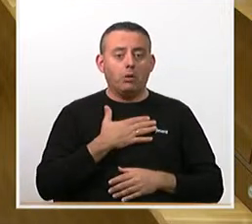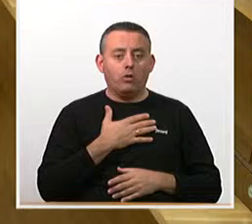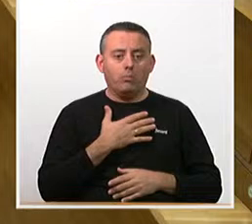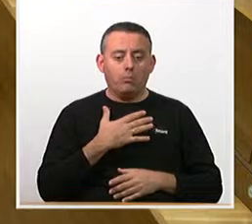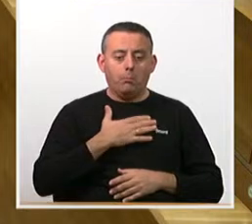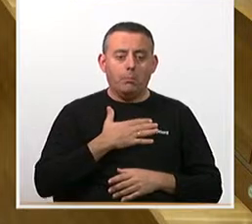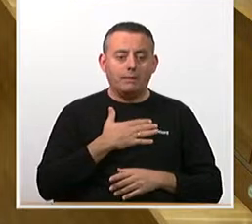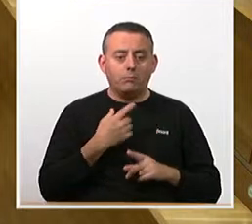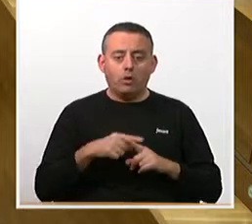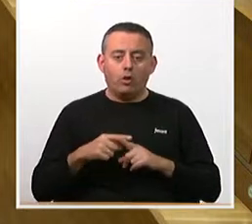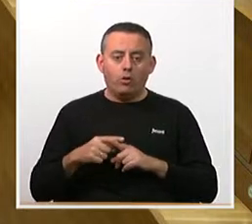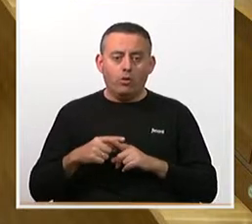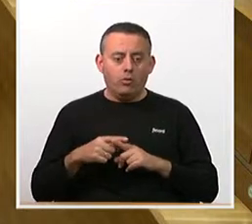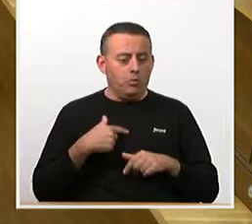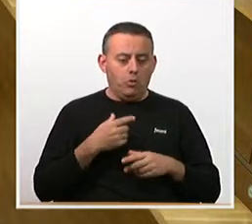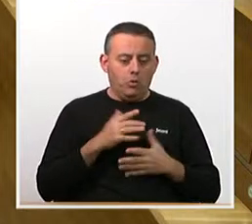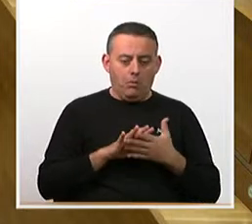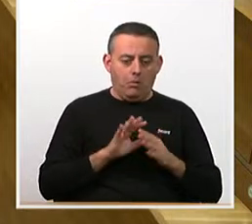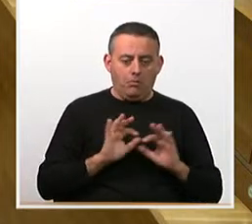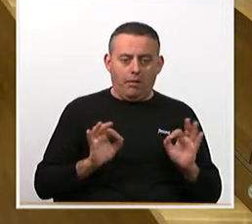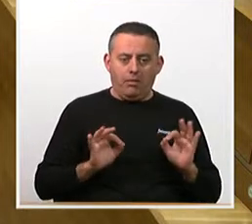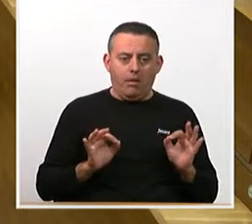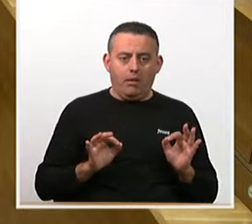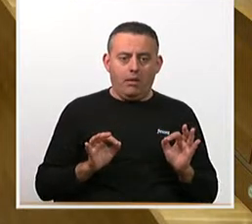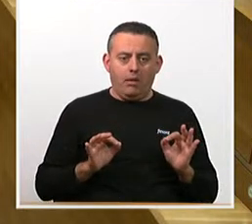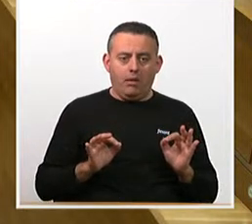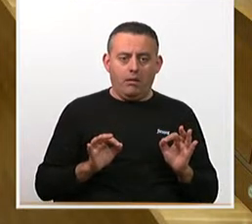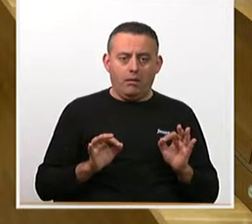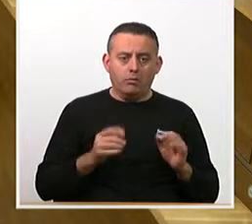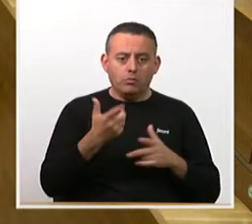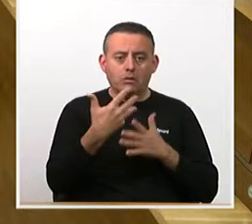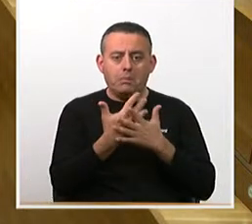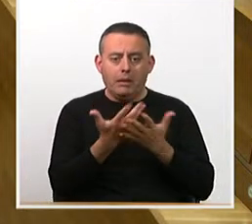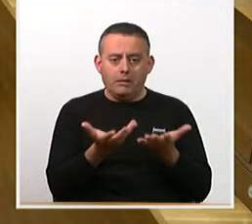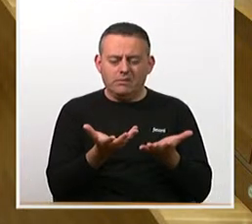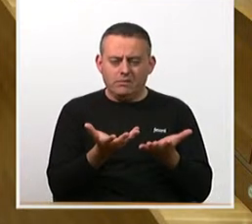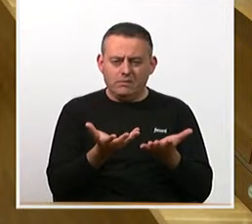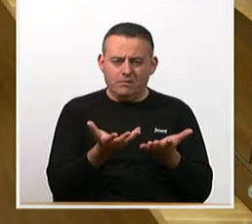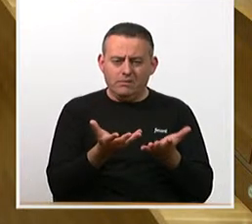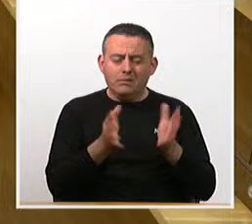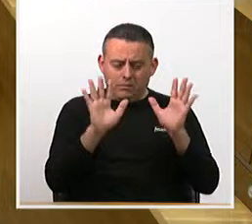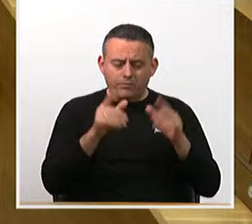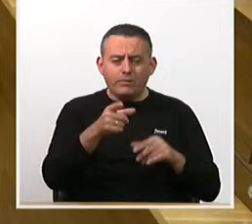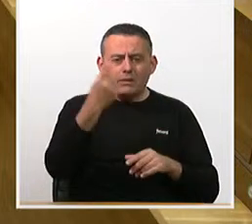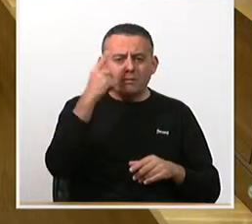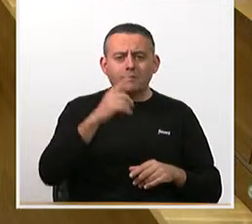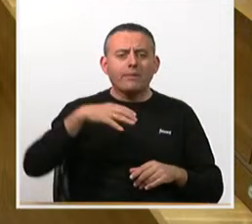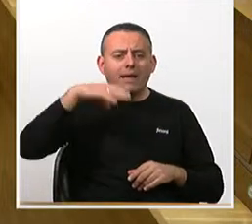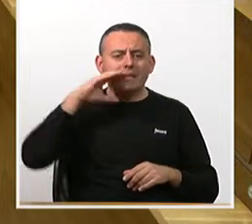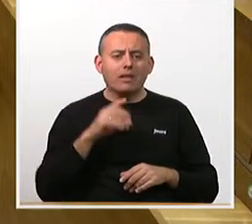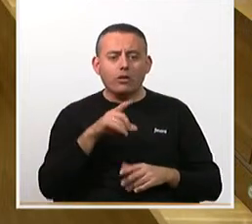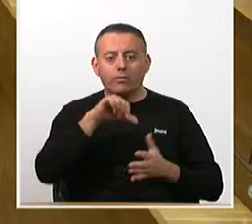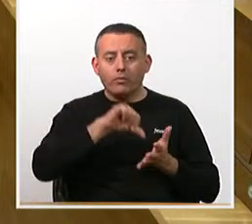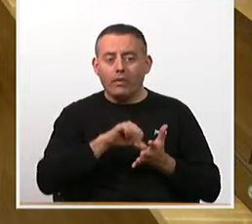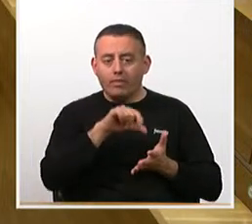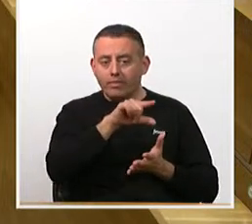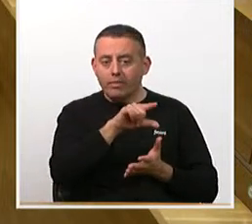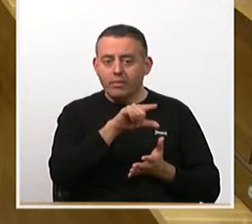patrimon pero ya que de patrimon señor conseller a la ciud de castell